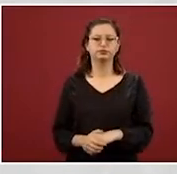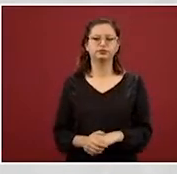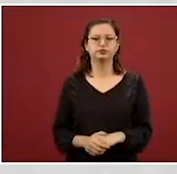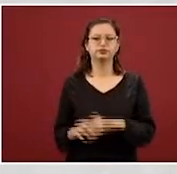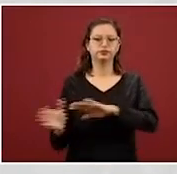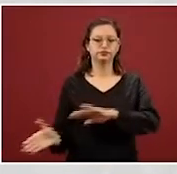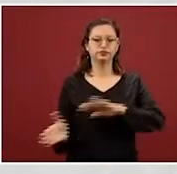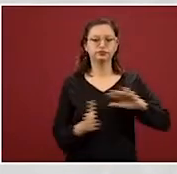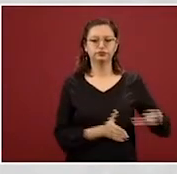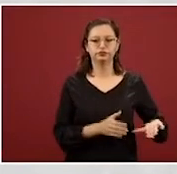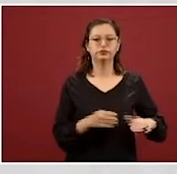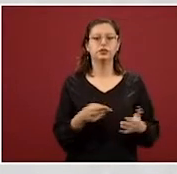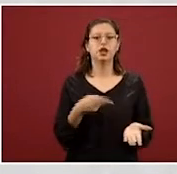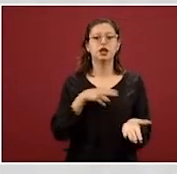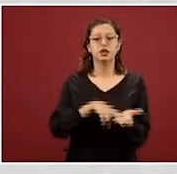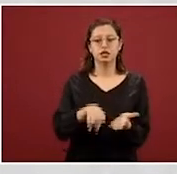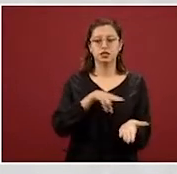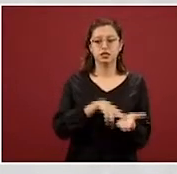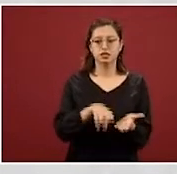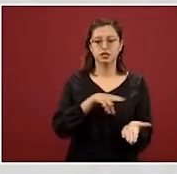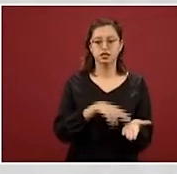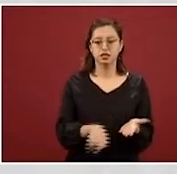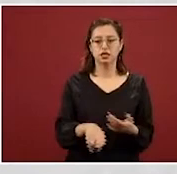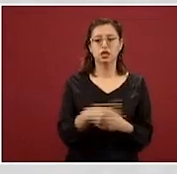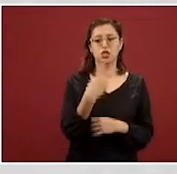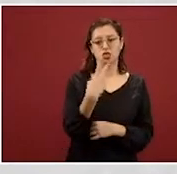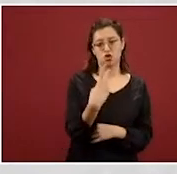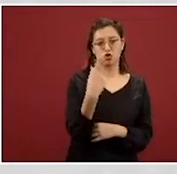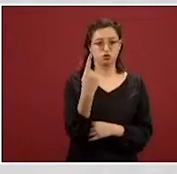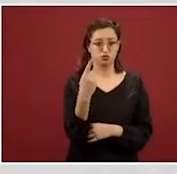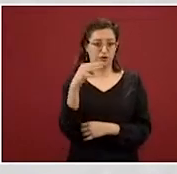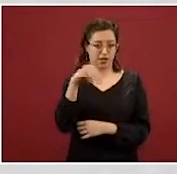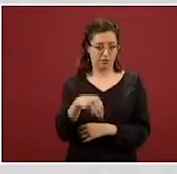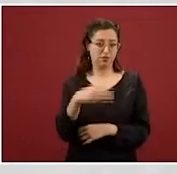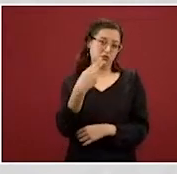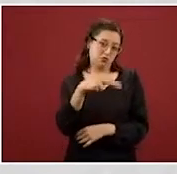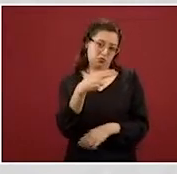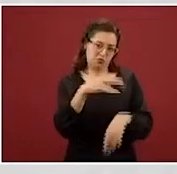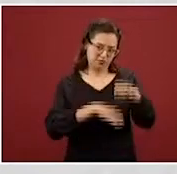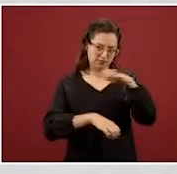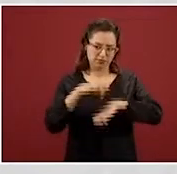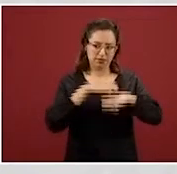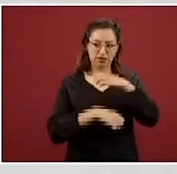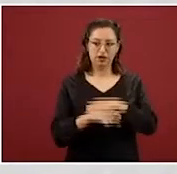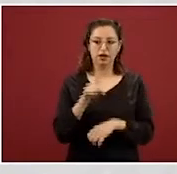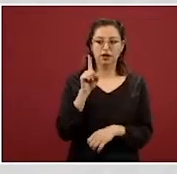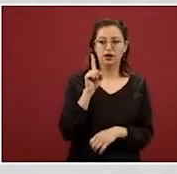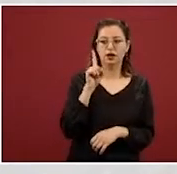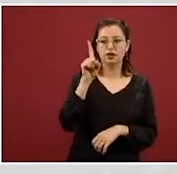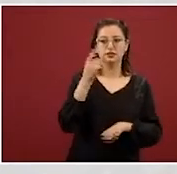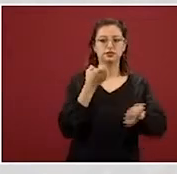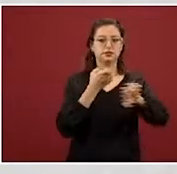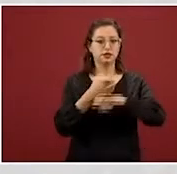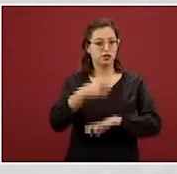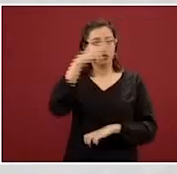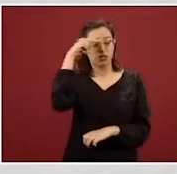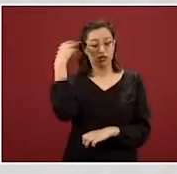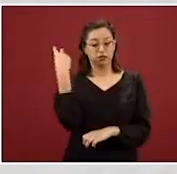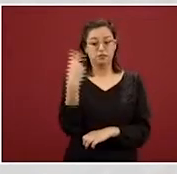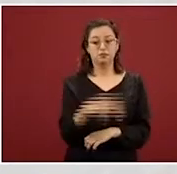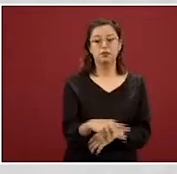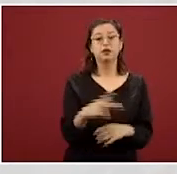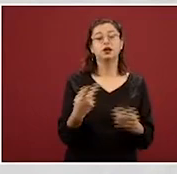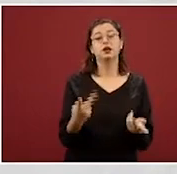combustible diésel, 2PM, así se llama la empresa, en Amatepec, México, Estado de México, con un